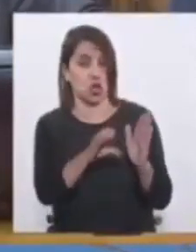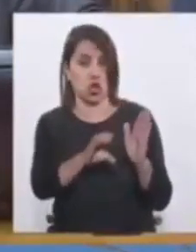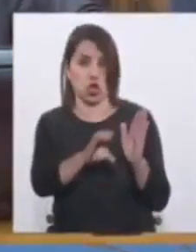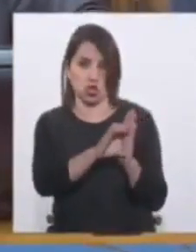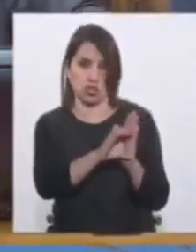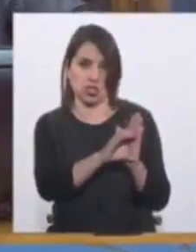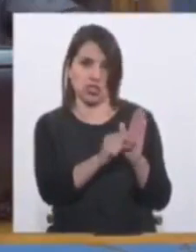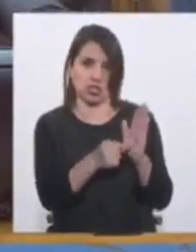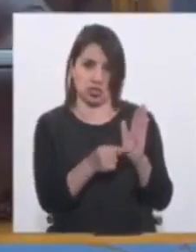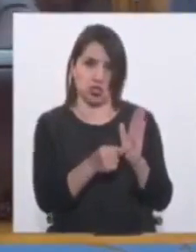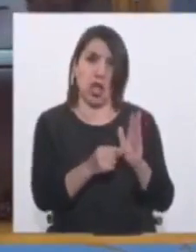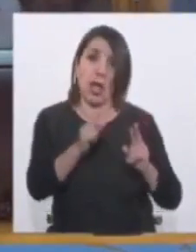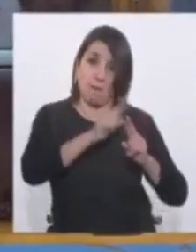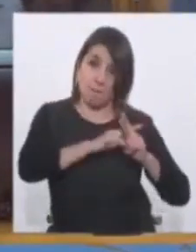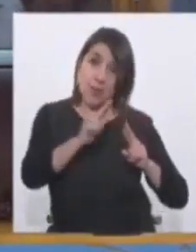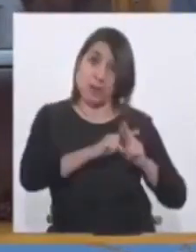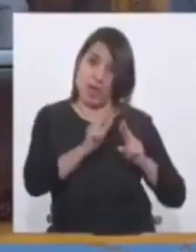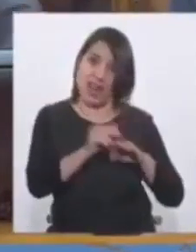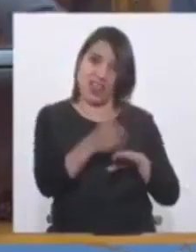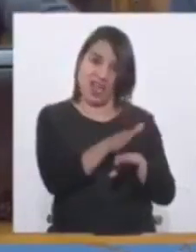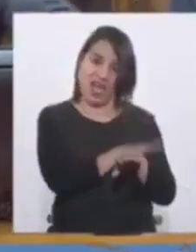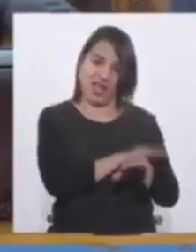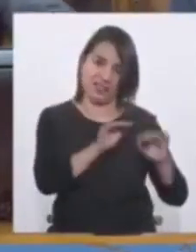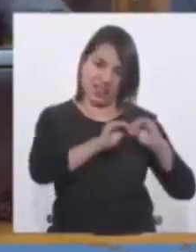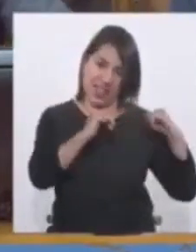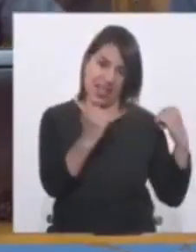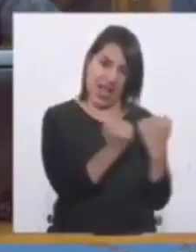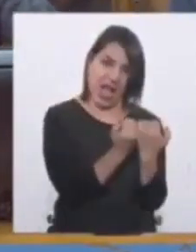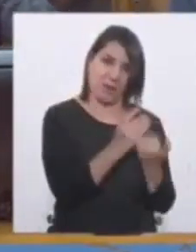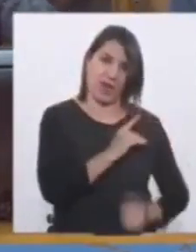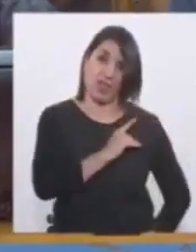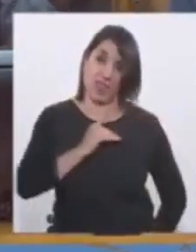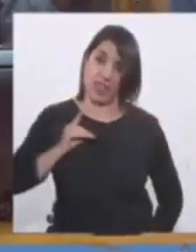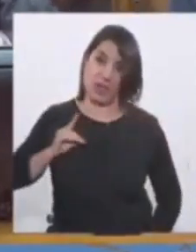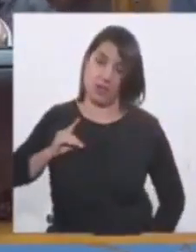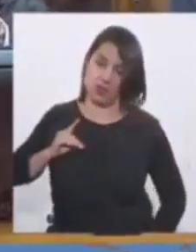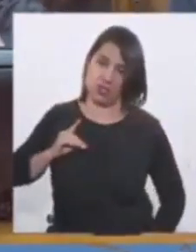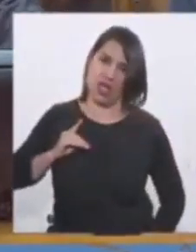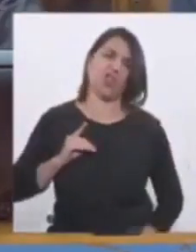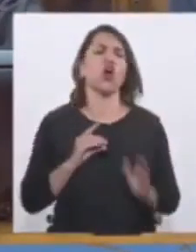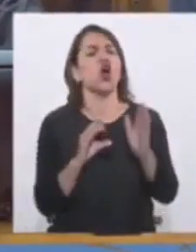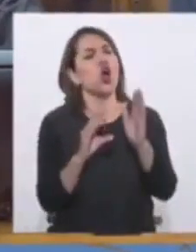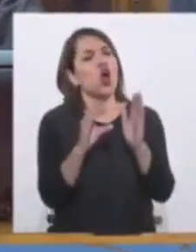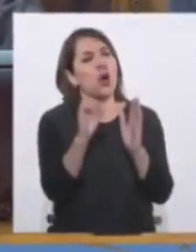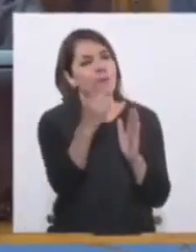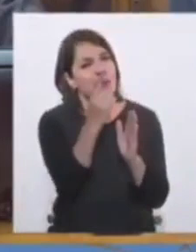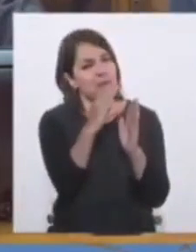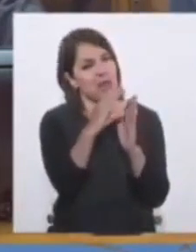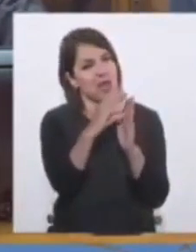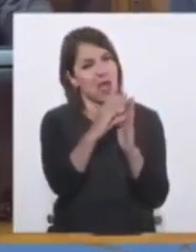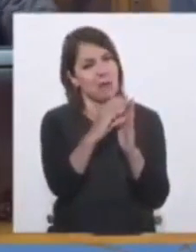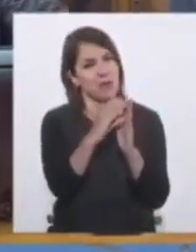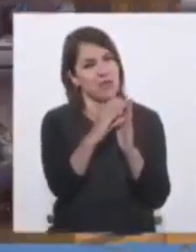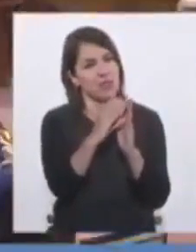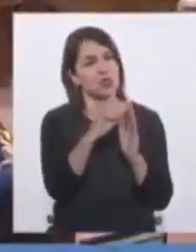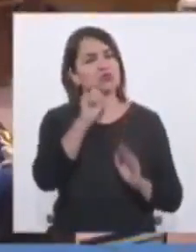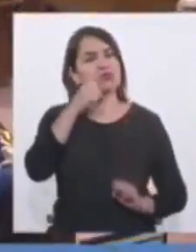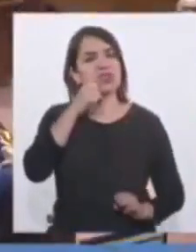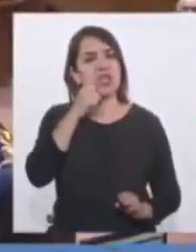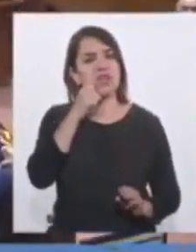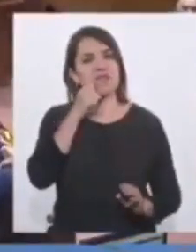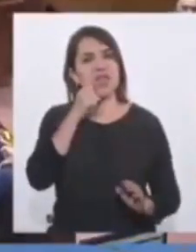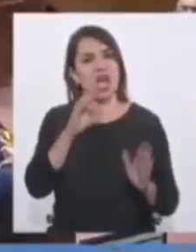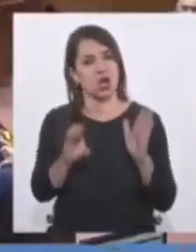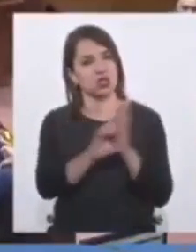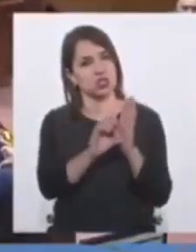admisible por la Honorable Cámara de Diputados, capítulo consistente en el hecho de haber infringido gravemente la